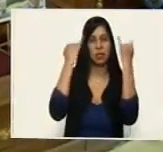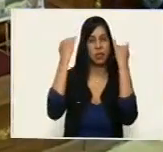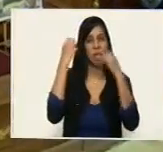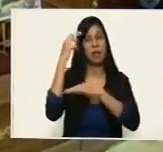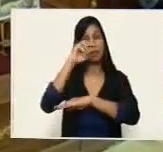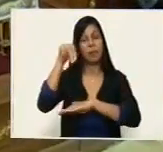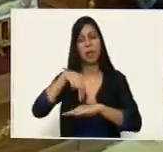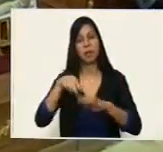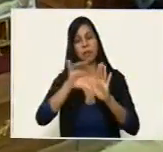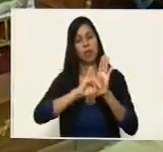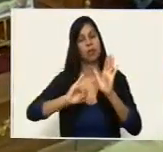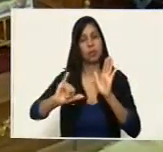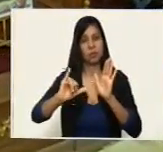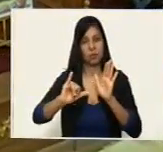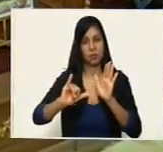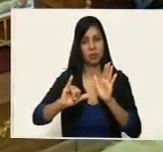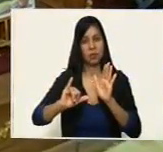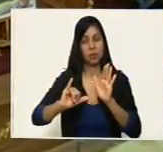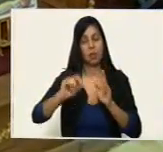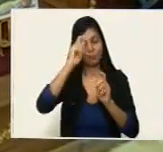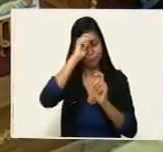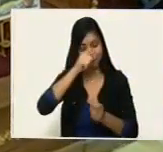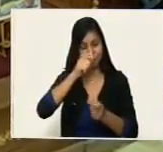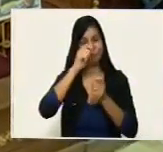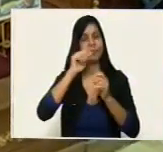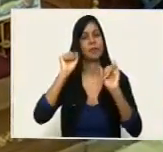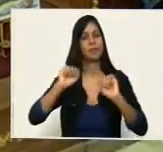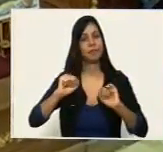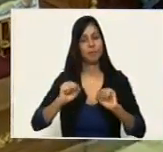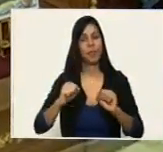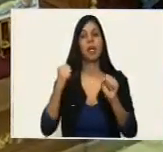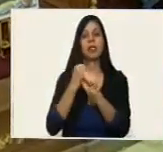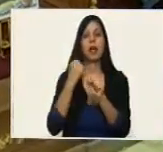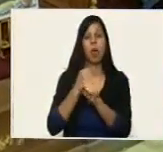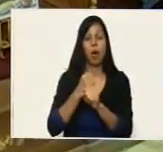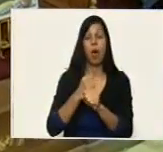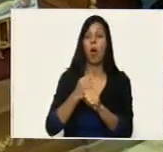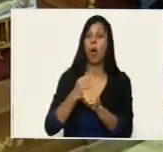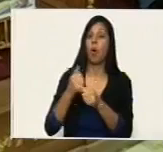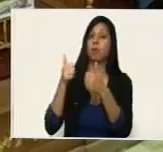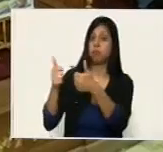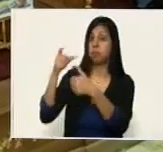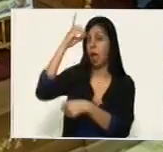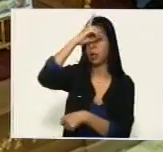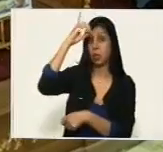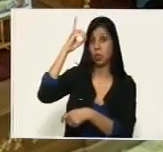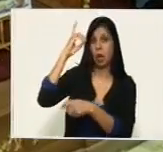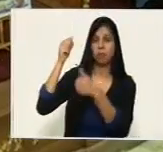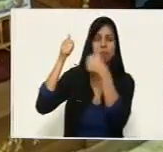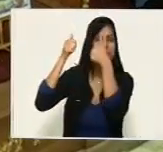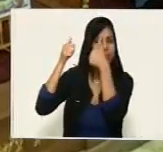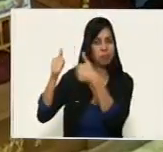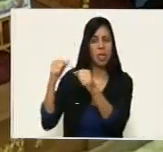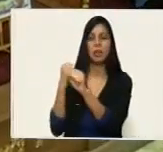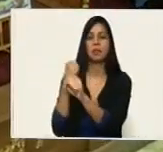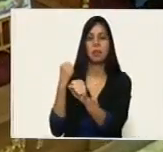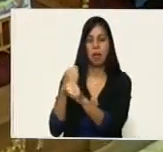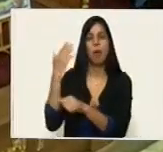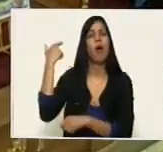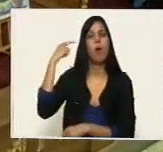Asamblea Nacional Constituyente. Reconoció asimismo la labor insigne de la constituyente Delcy Rodríguez al frente de